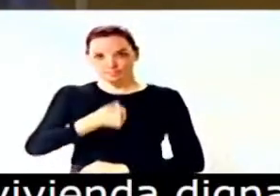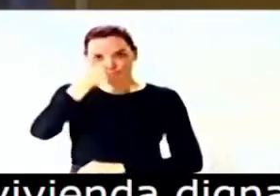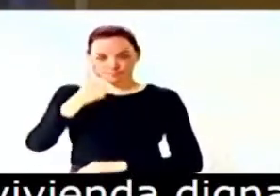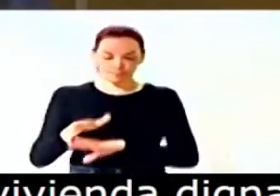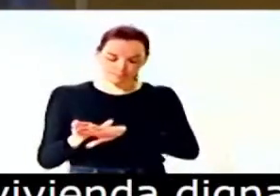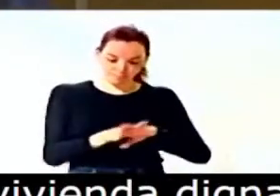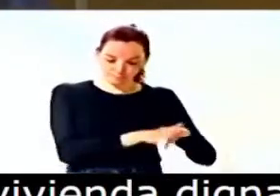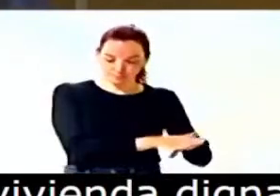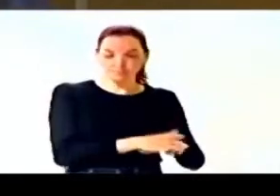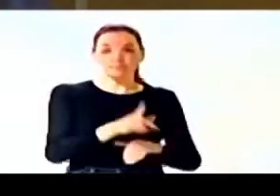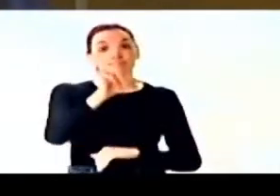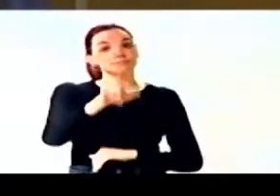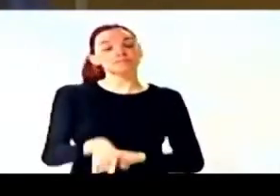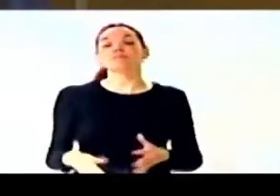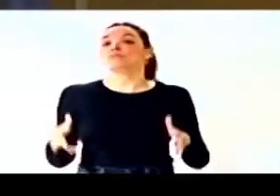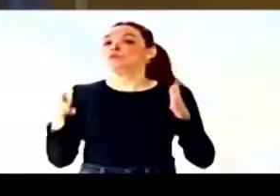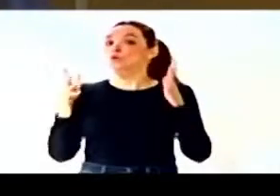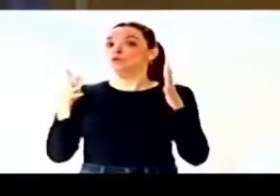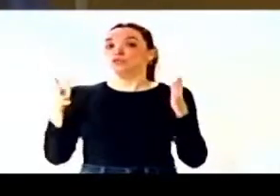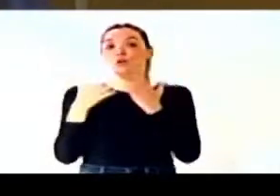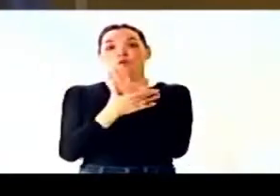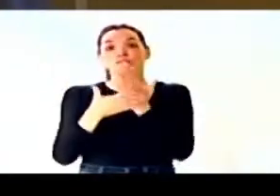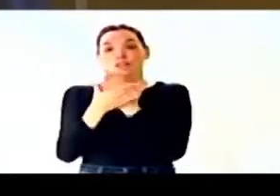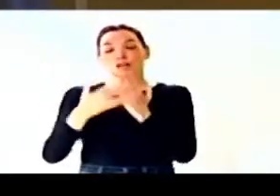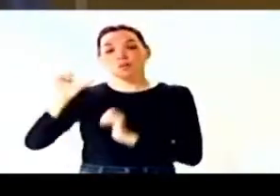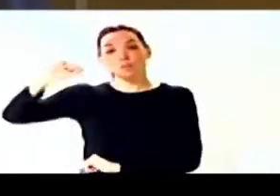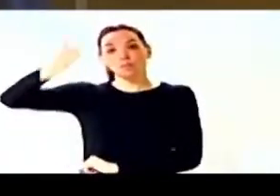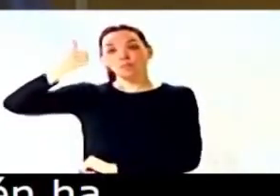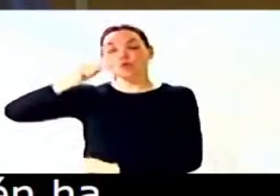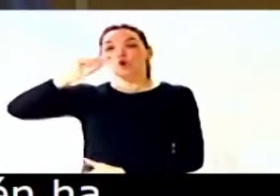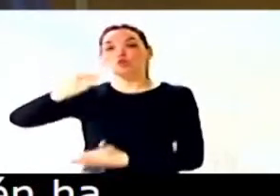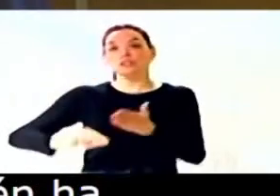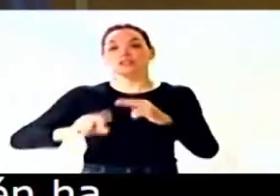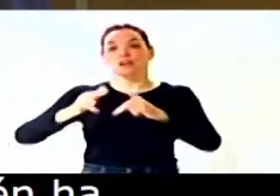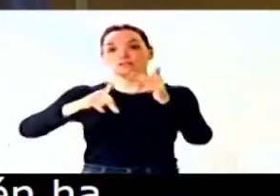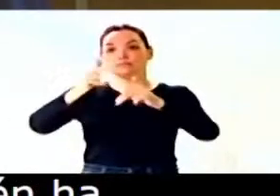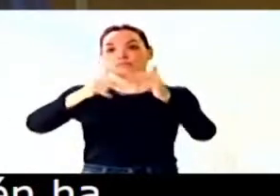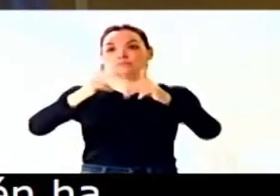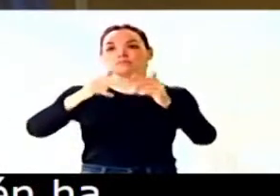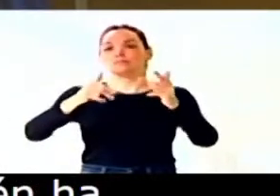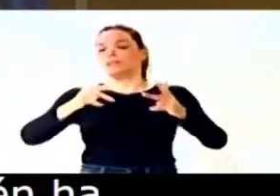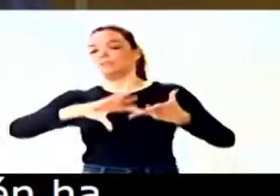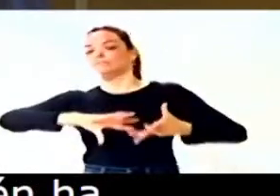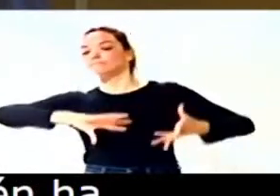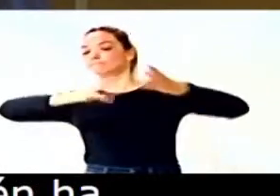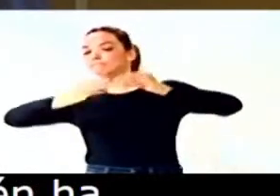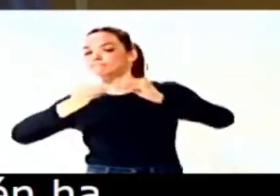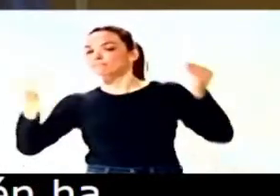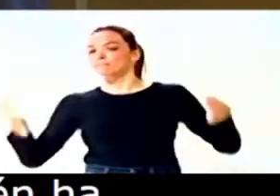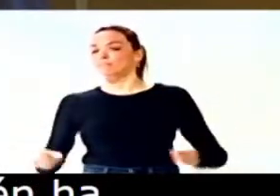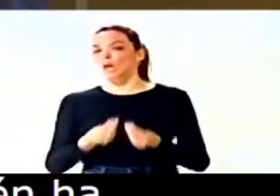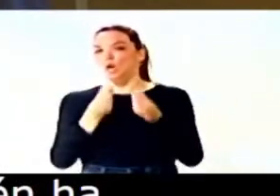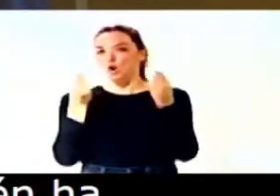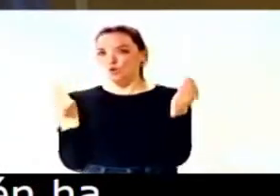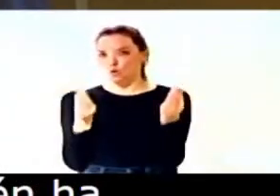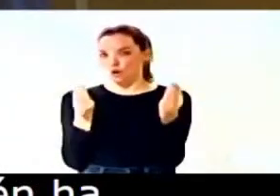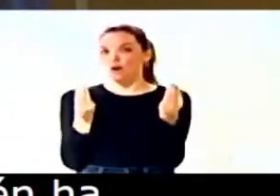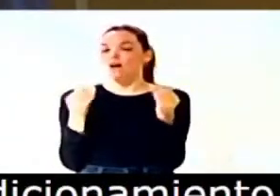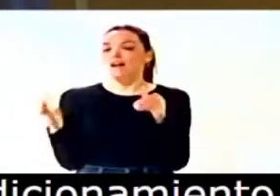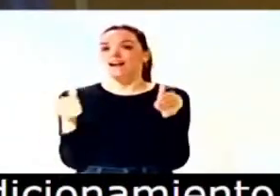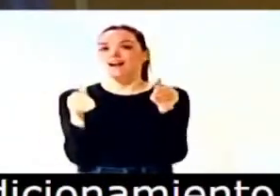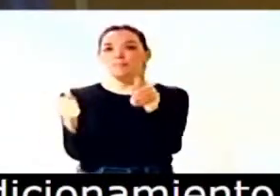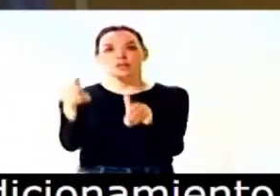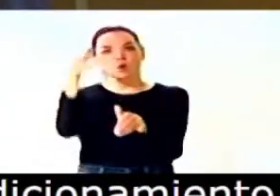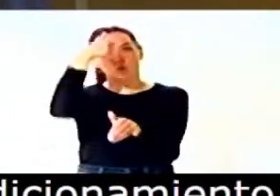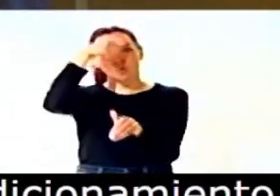lado, el Consejo de Gobierno también ha autorizado la contratación de obras de acondicionamiento y mejoras de caminos